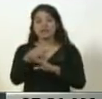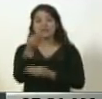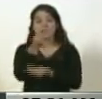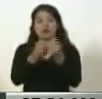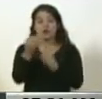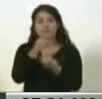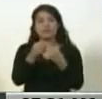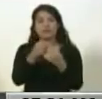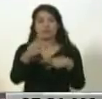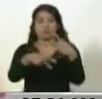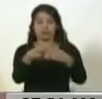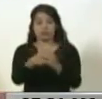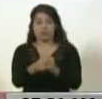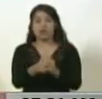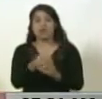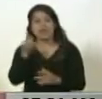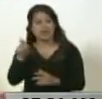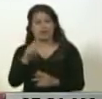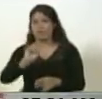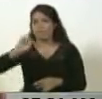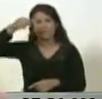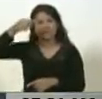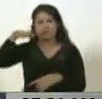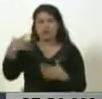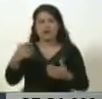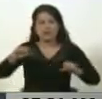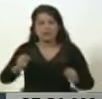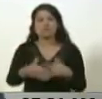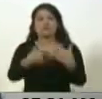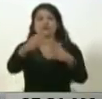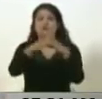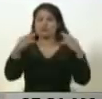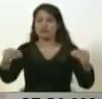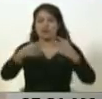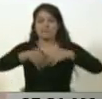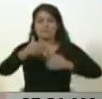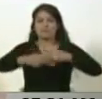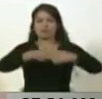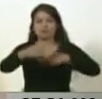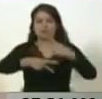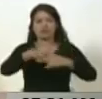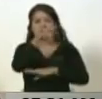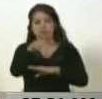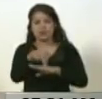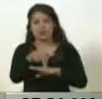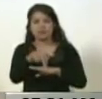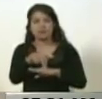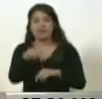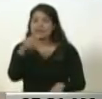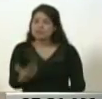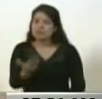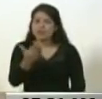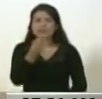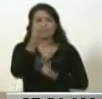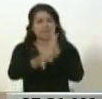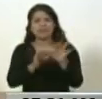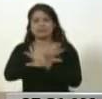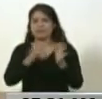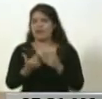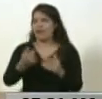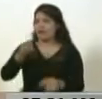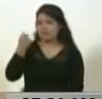Economía Productiva, que tiene como elemento central el reimpulso del aparato productivo nacional. Aquí es importante destacarlo, vimos una cantidad